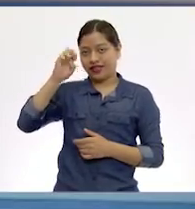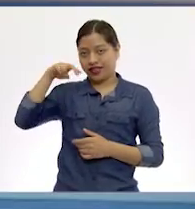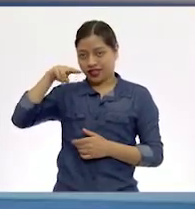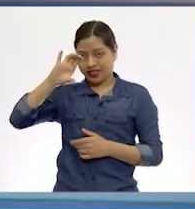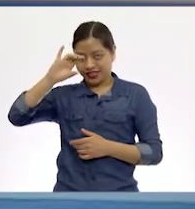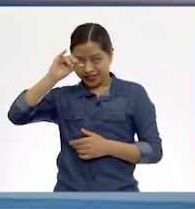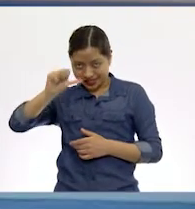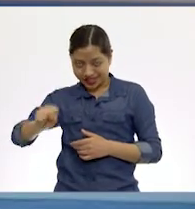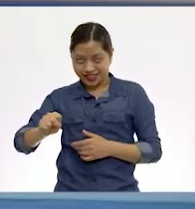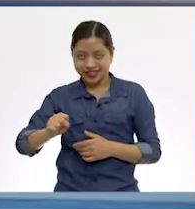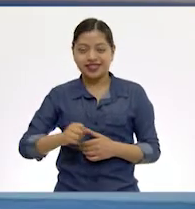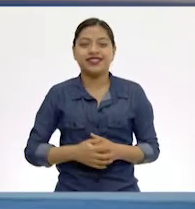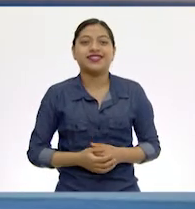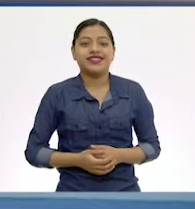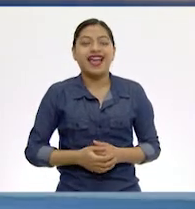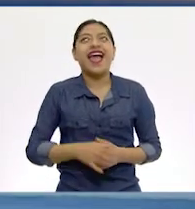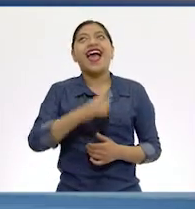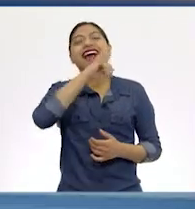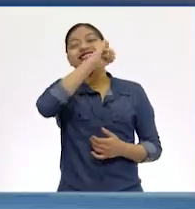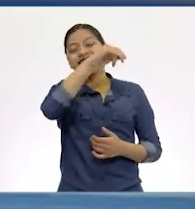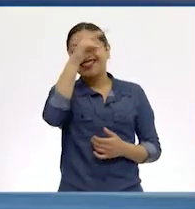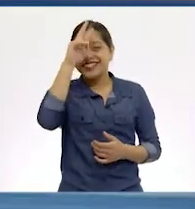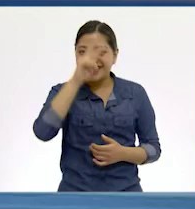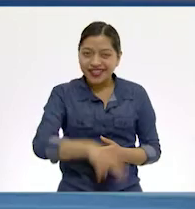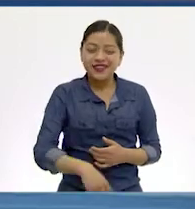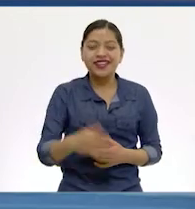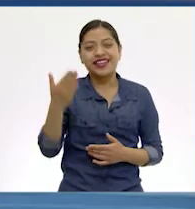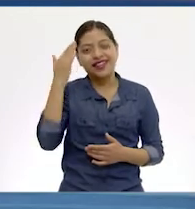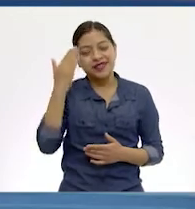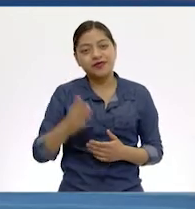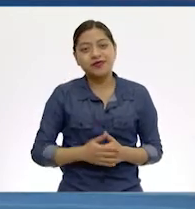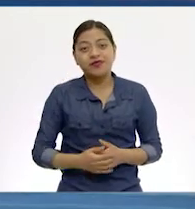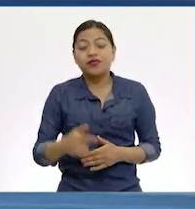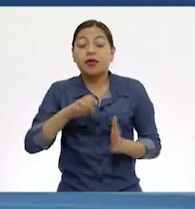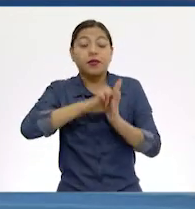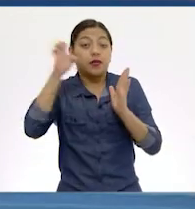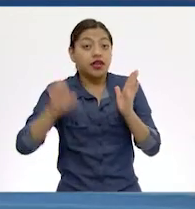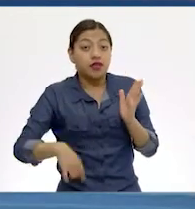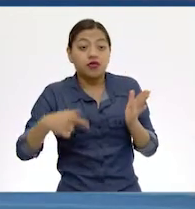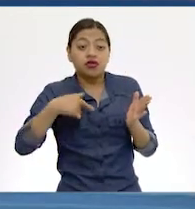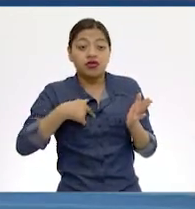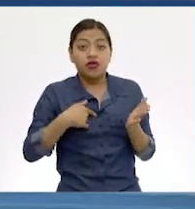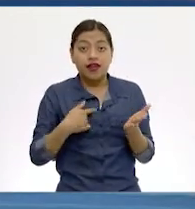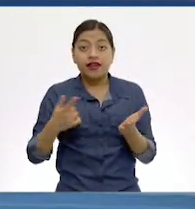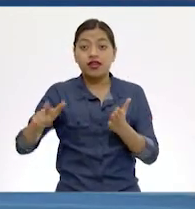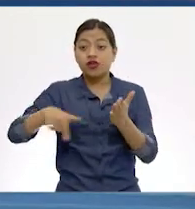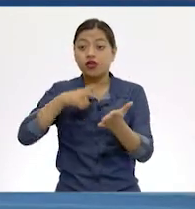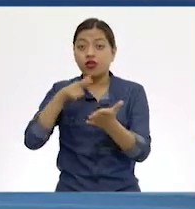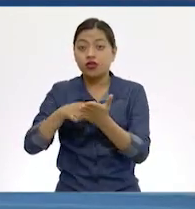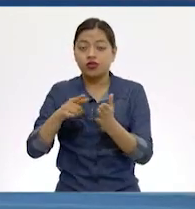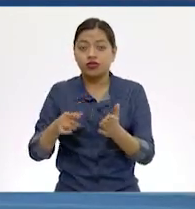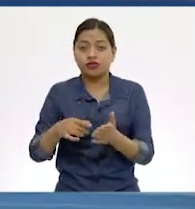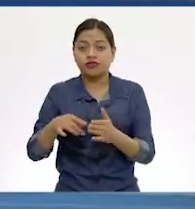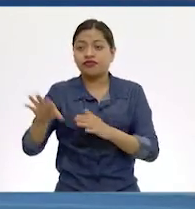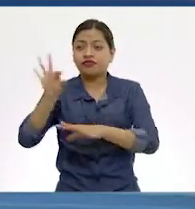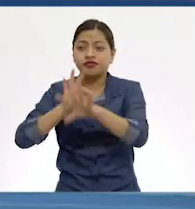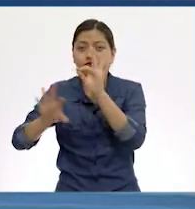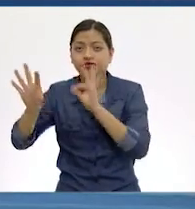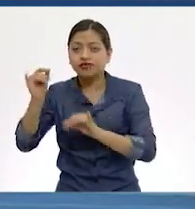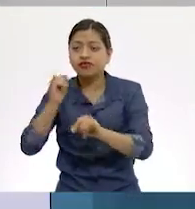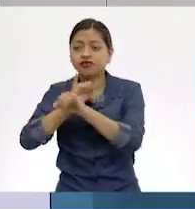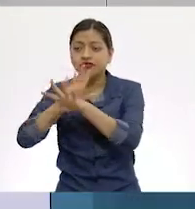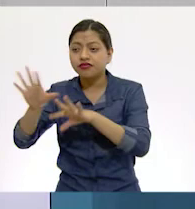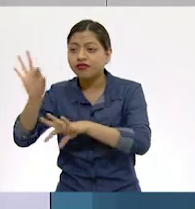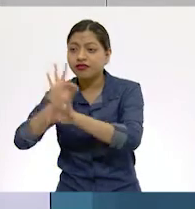eso. Referencias, gracias, profe. Si no pongo las referencias, ¿nadie creerá que yo hice el